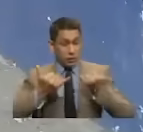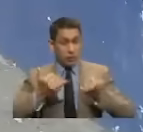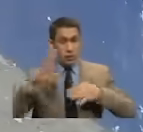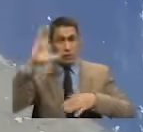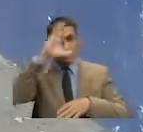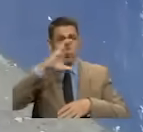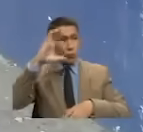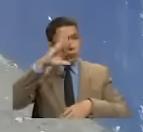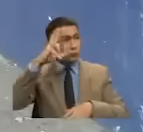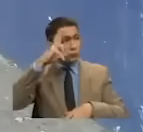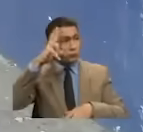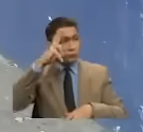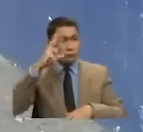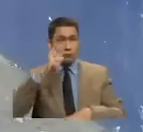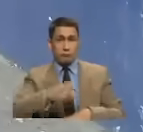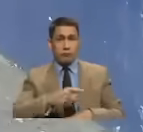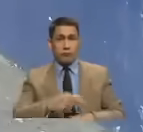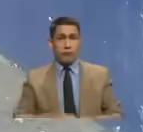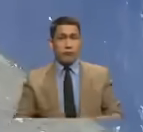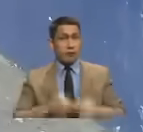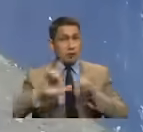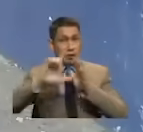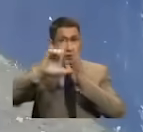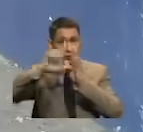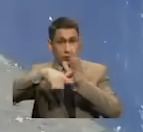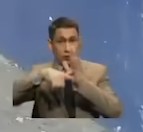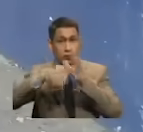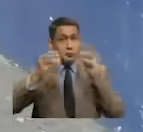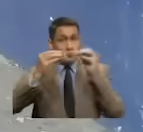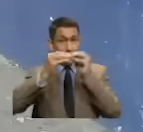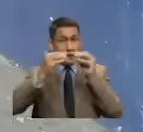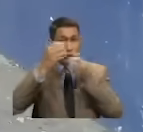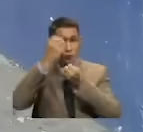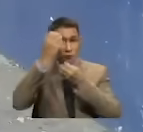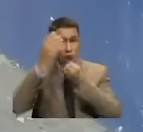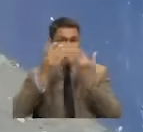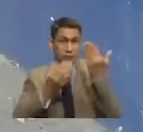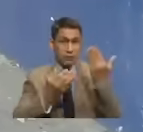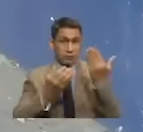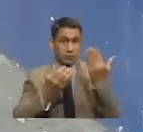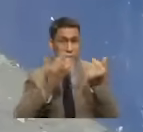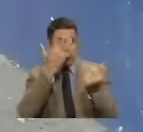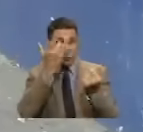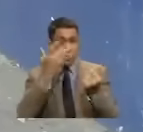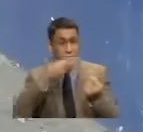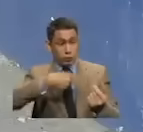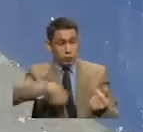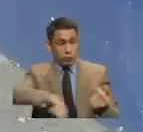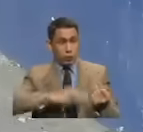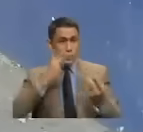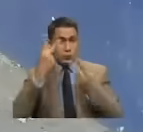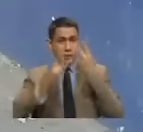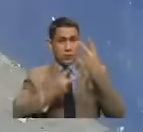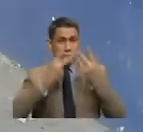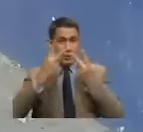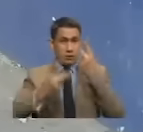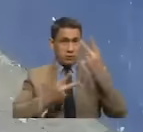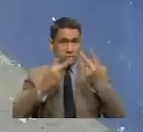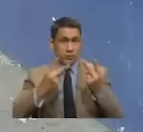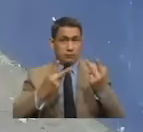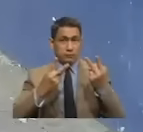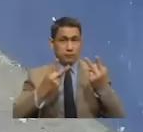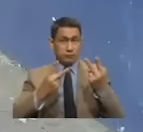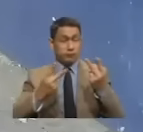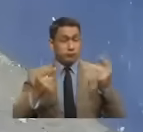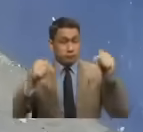los famosos vacunadores. Más adelante yo les voy a ofrecer más detalles porque hemos hecho un recorrido precisamente por algunos